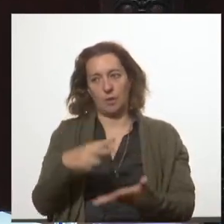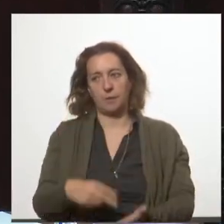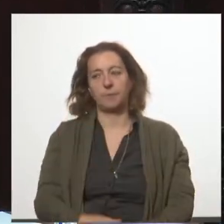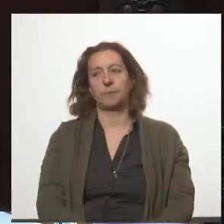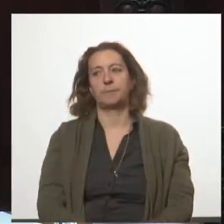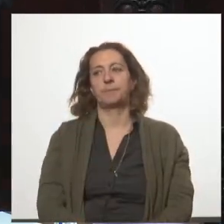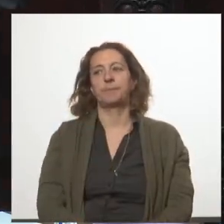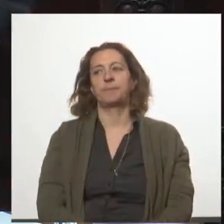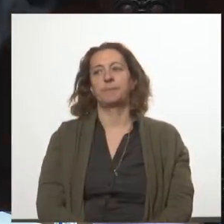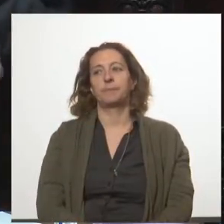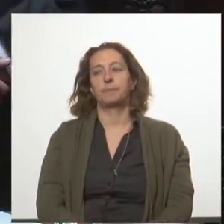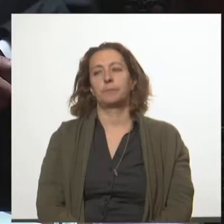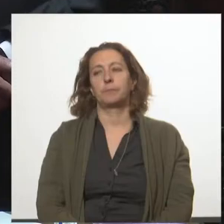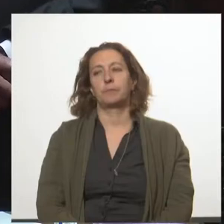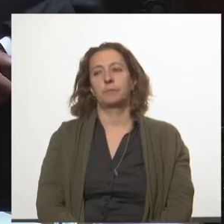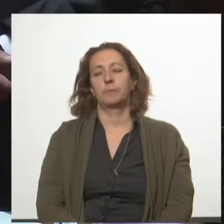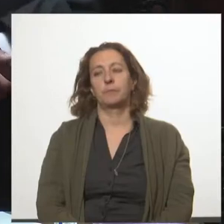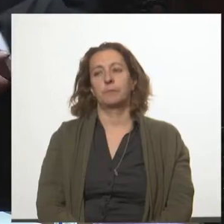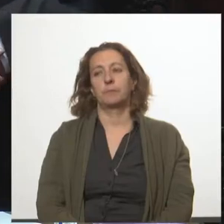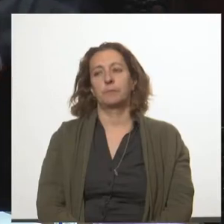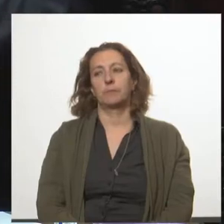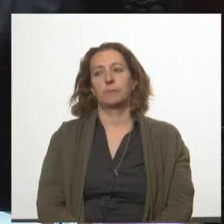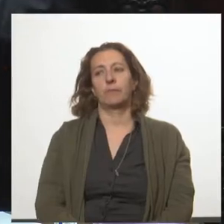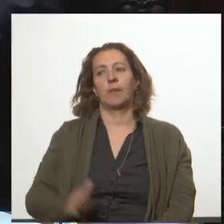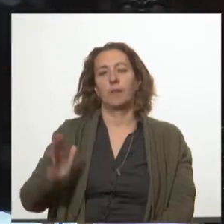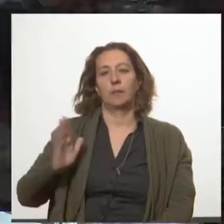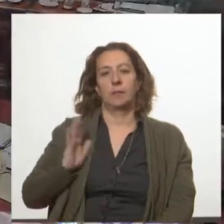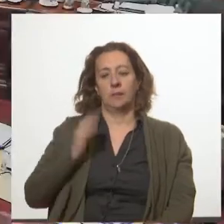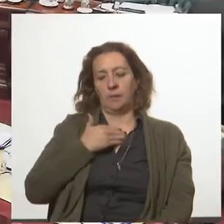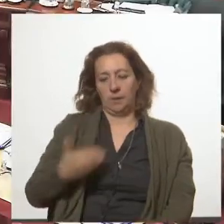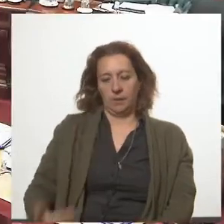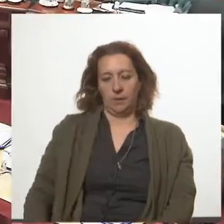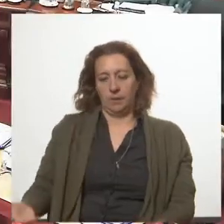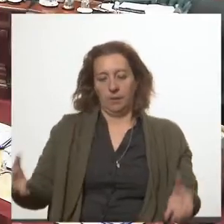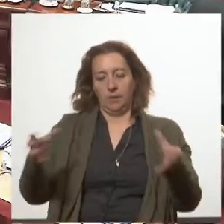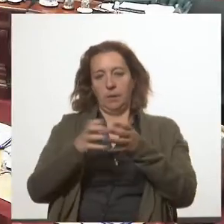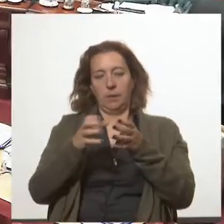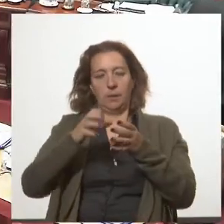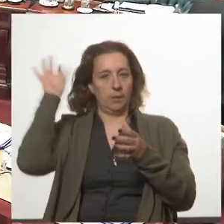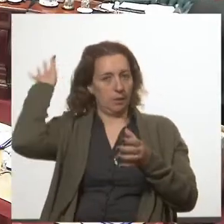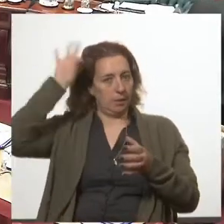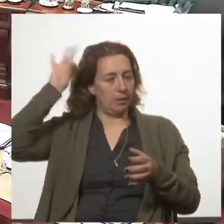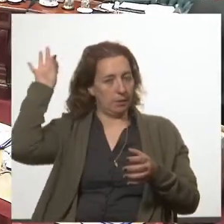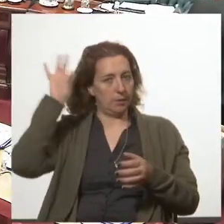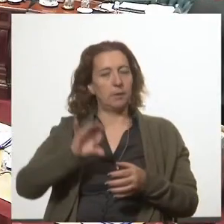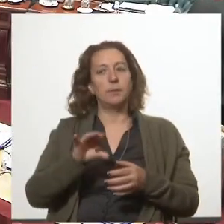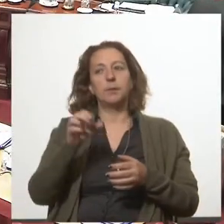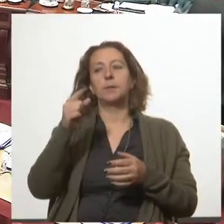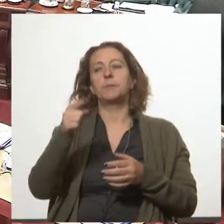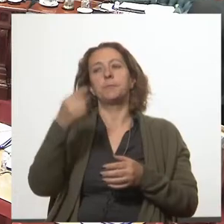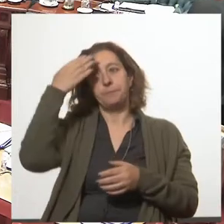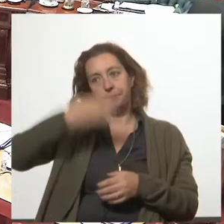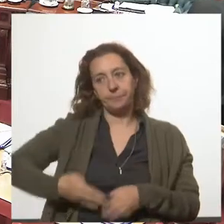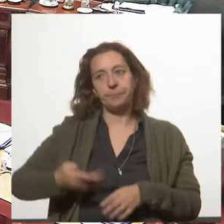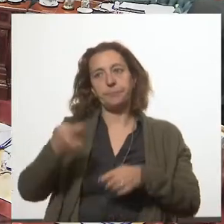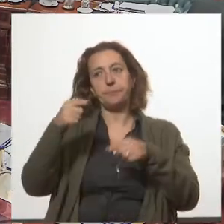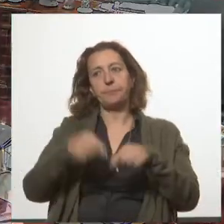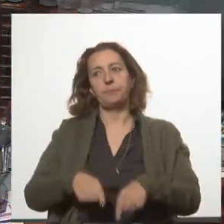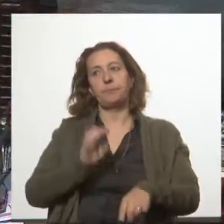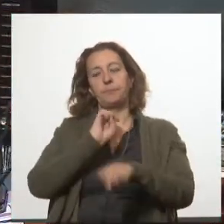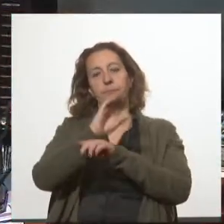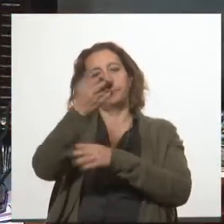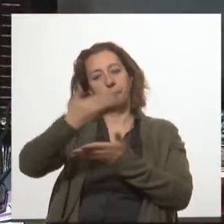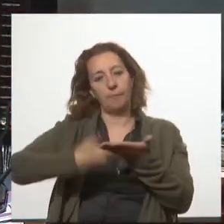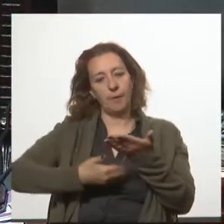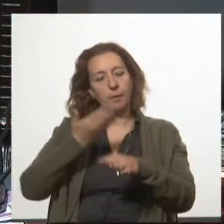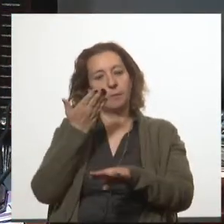considerar señora presidenta de la cámara de senadores que van al vértice argimón de mí vale la consideración a través de la presente solicito al